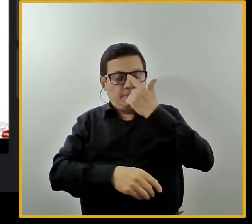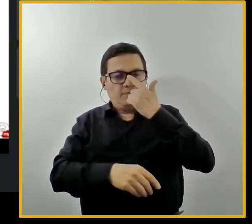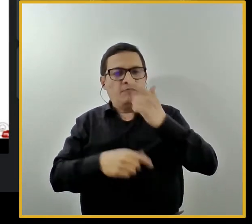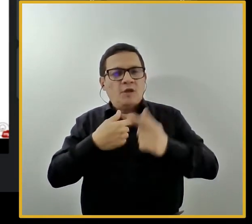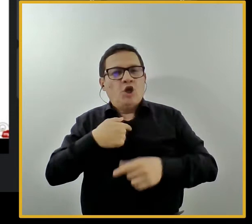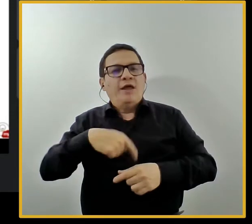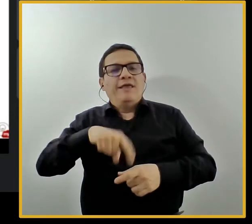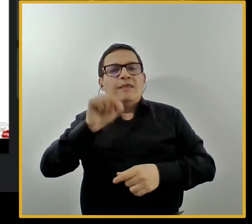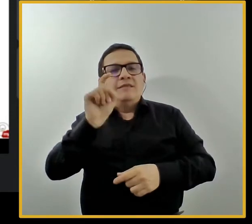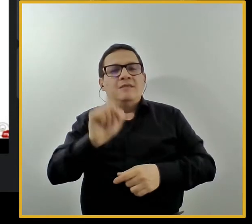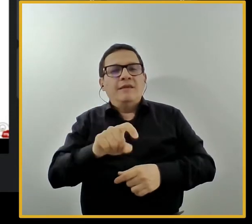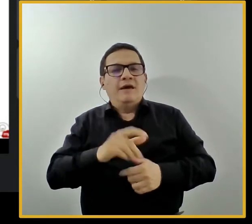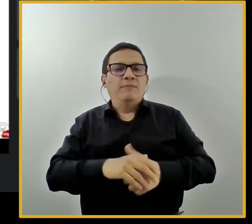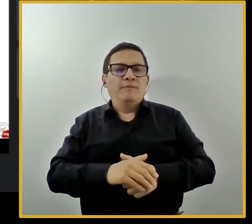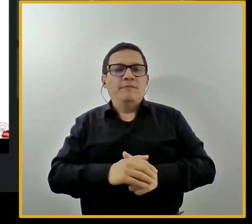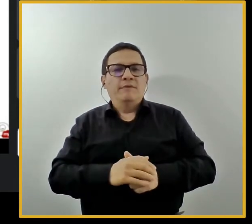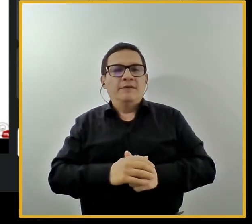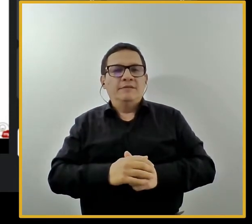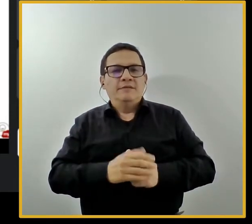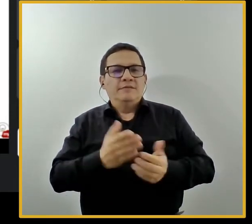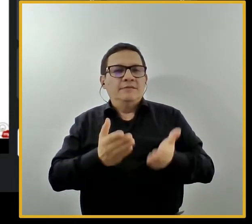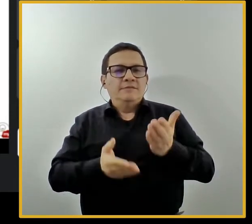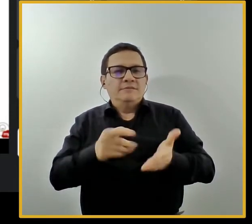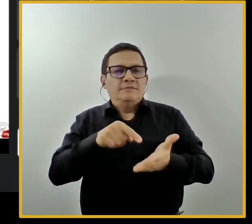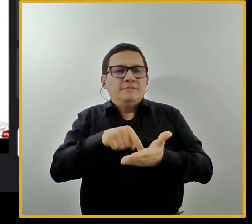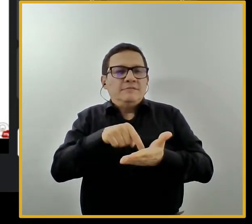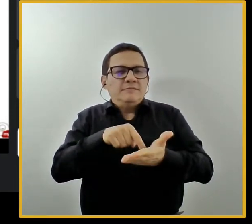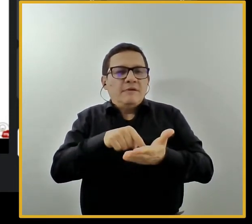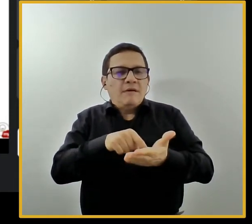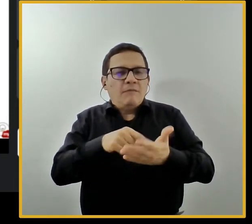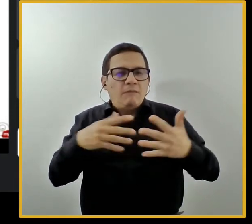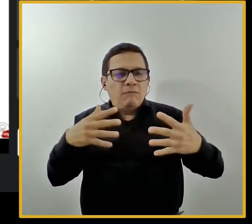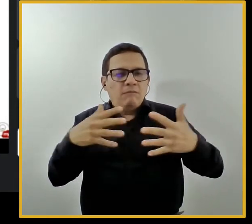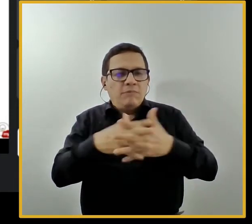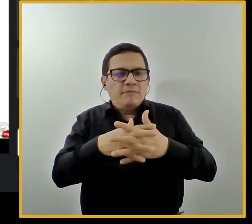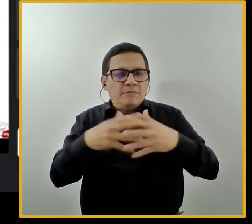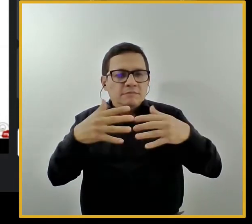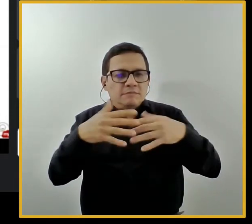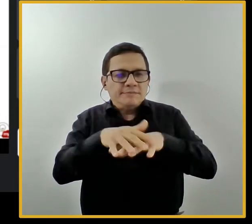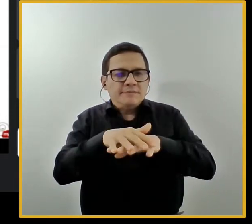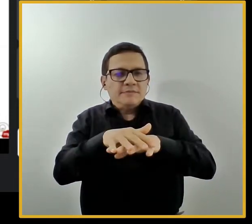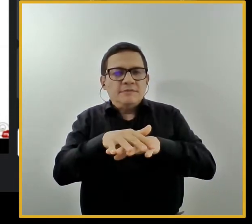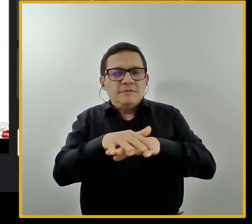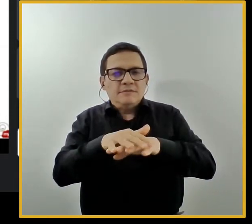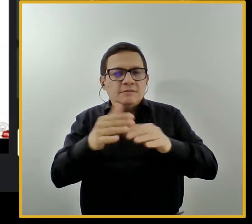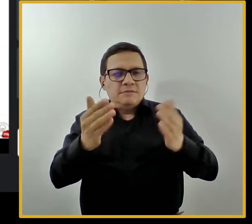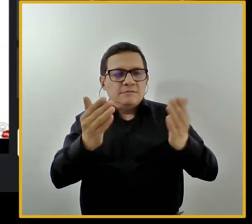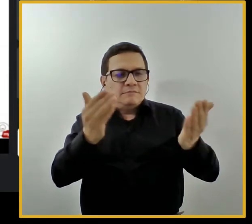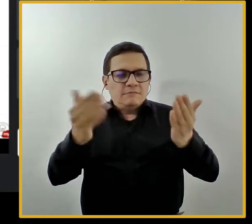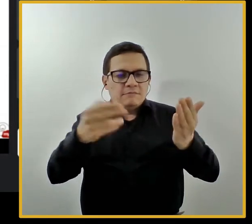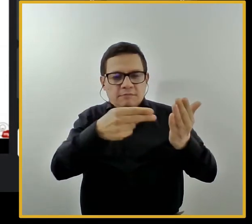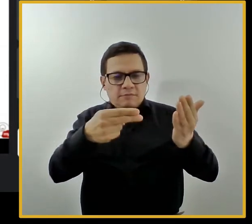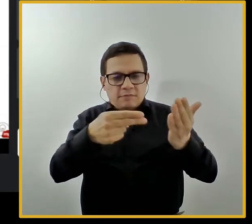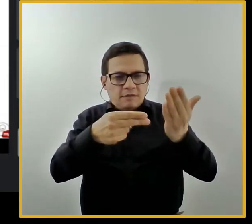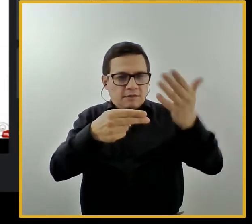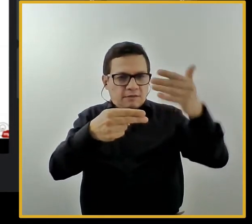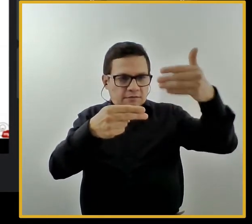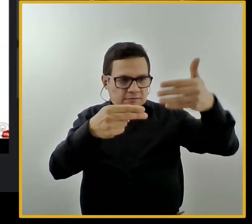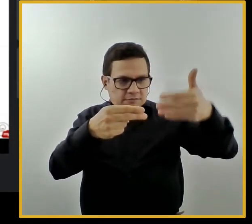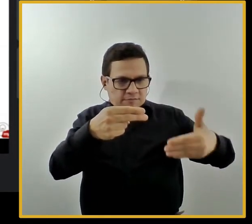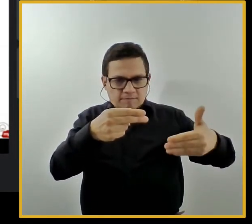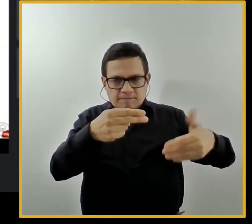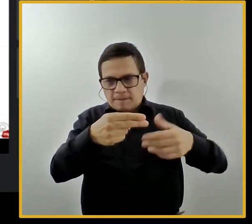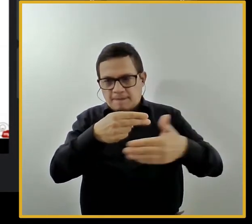yo debo de hacer esa integración por en ambos lados de